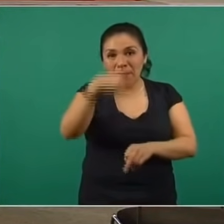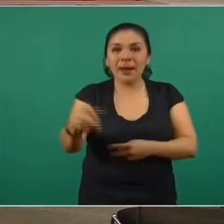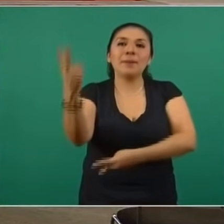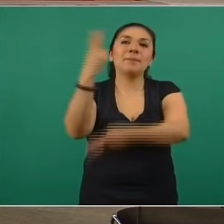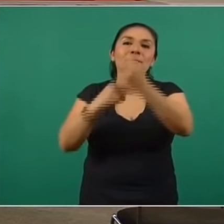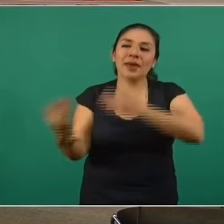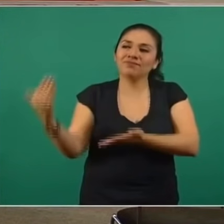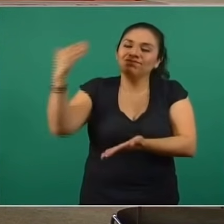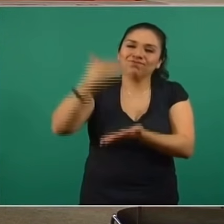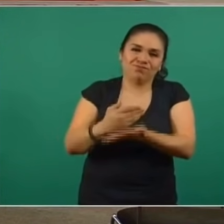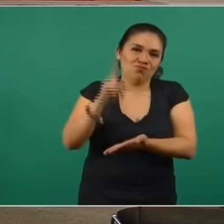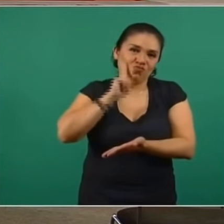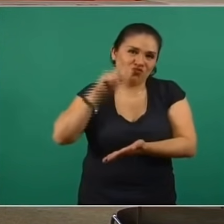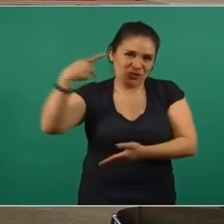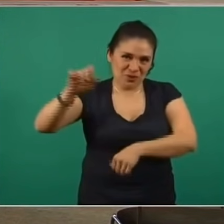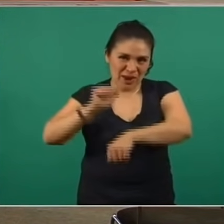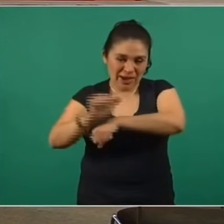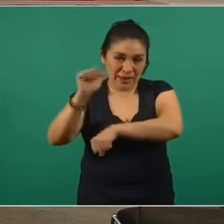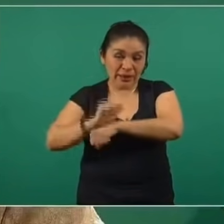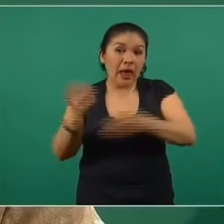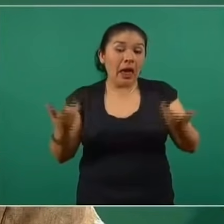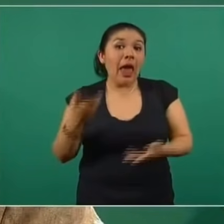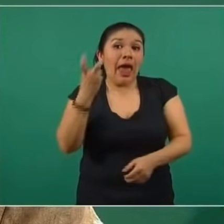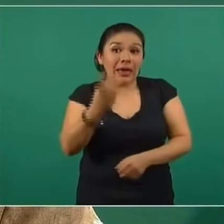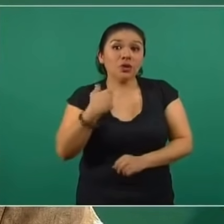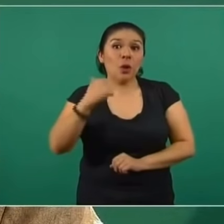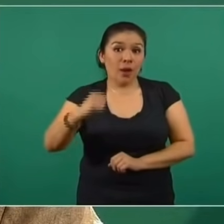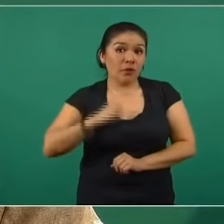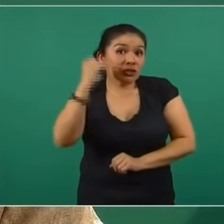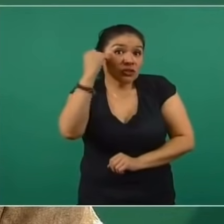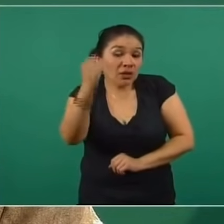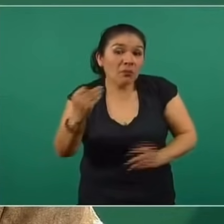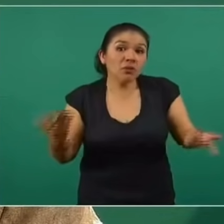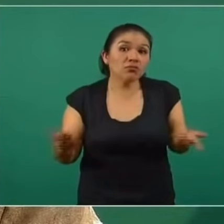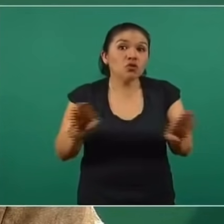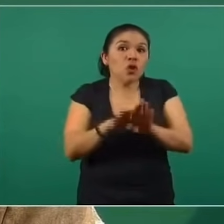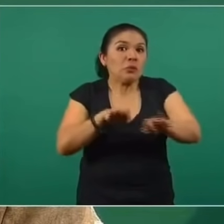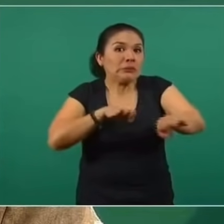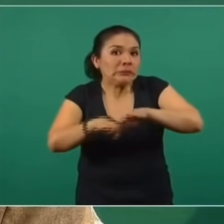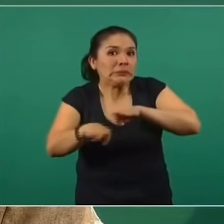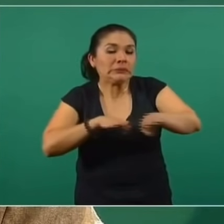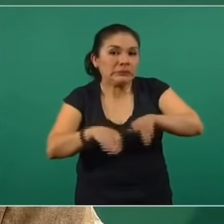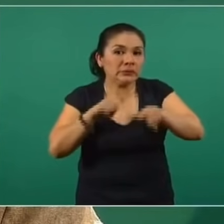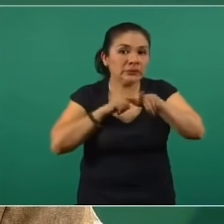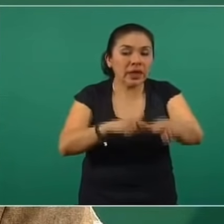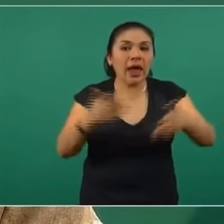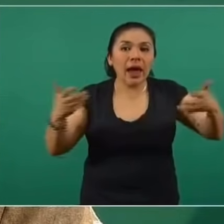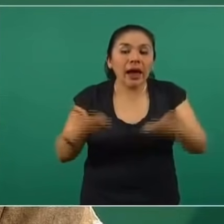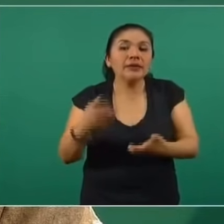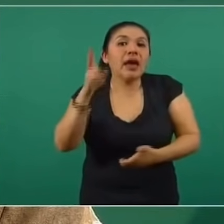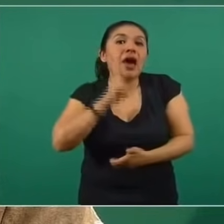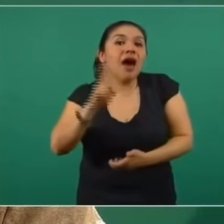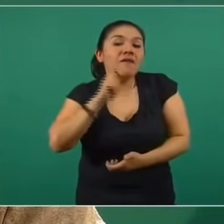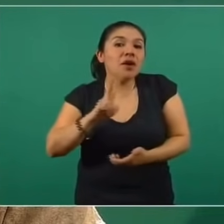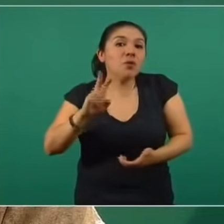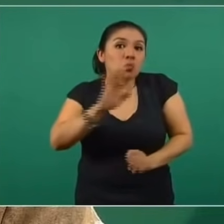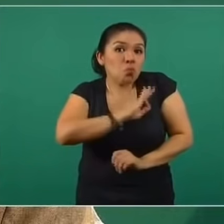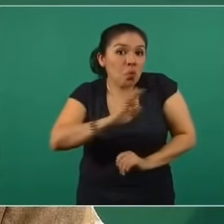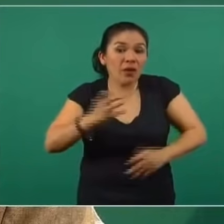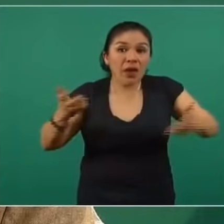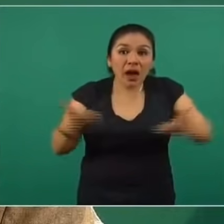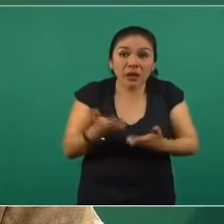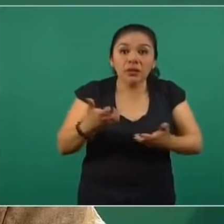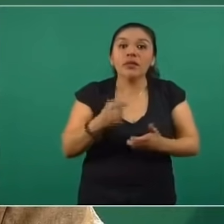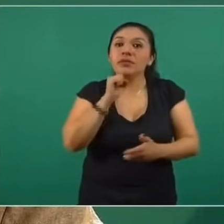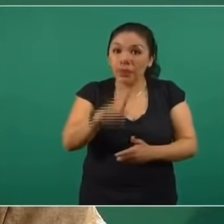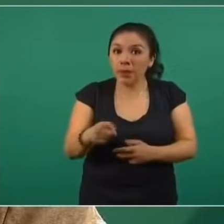la que viene la ministra. Pero vamos a aprovechar el tiempo y vamos a estar trabajando. Vamos a ver si podemos lograr